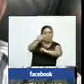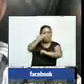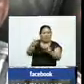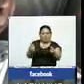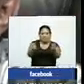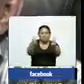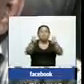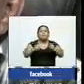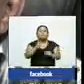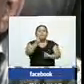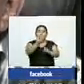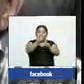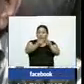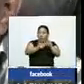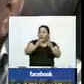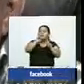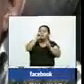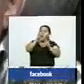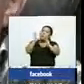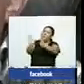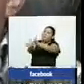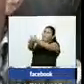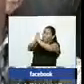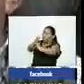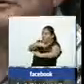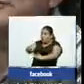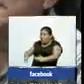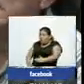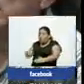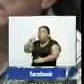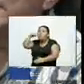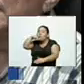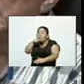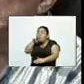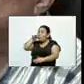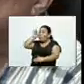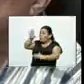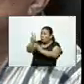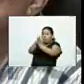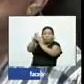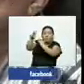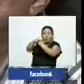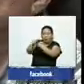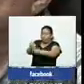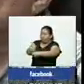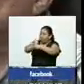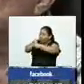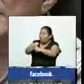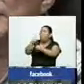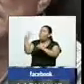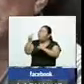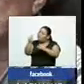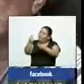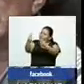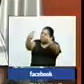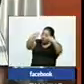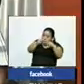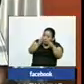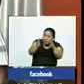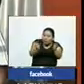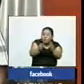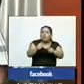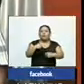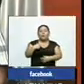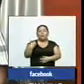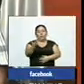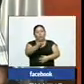El empresario hizo un llamado al presidente de la república para que en su plan de seguridad sean tomados en cuenta. Por